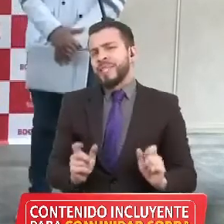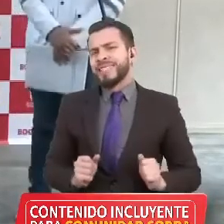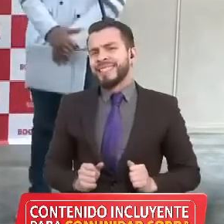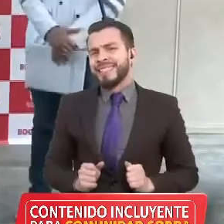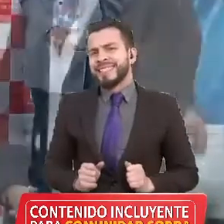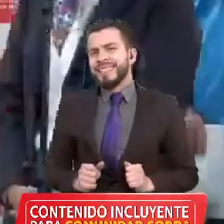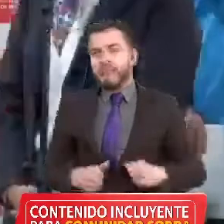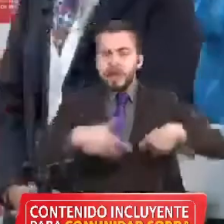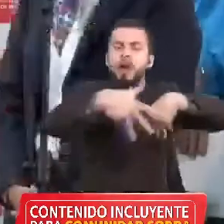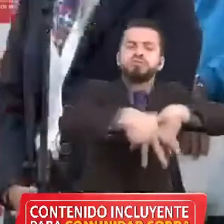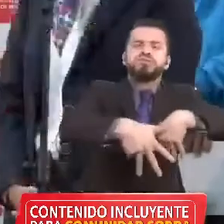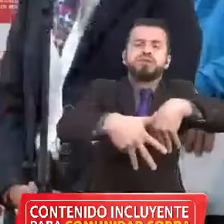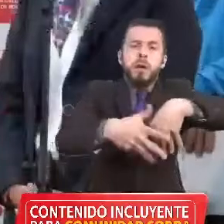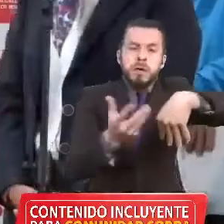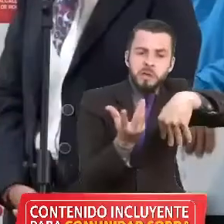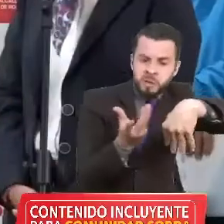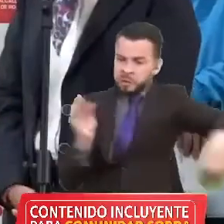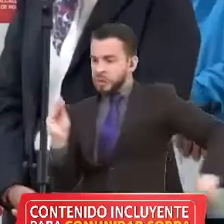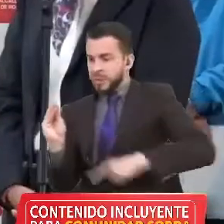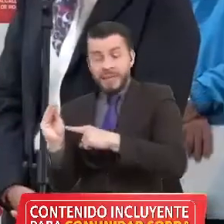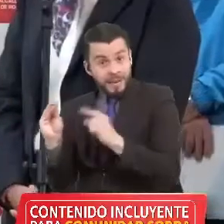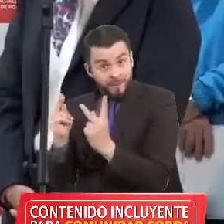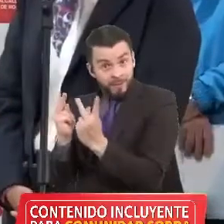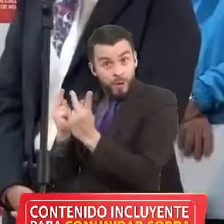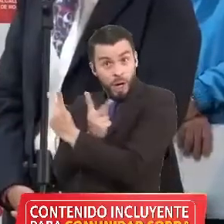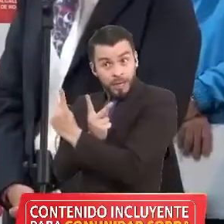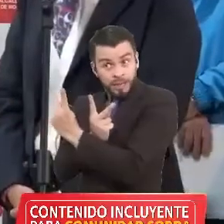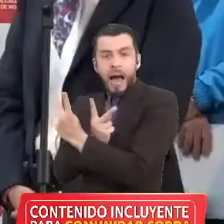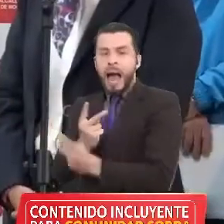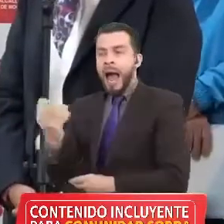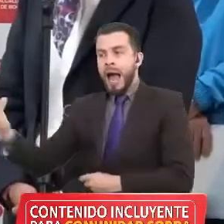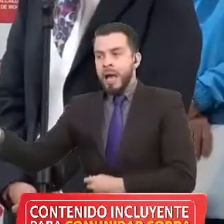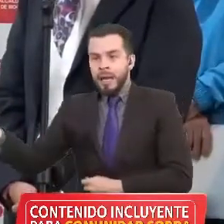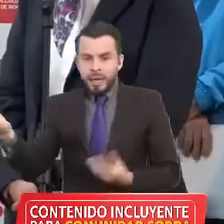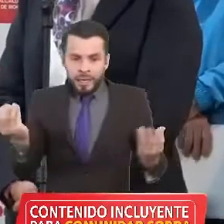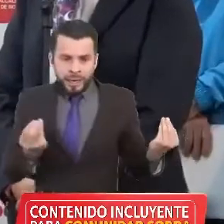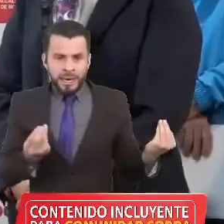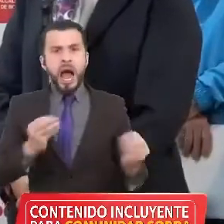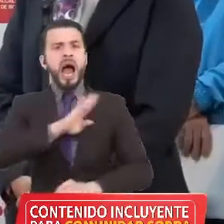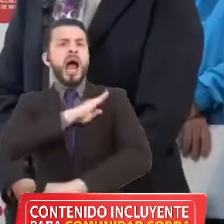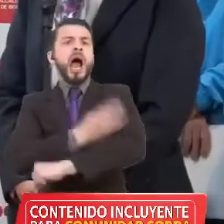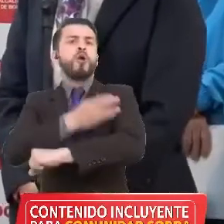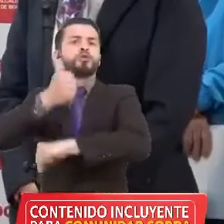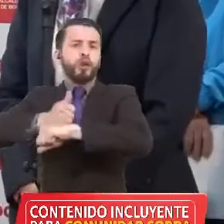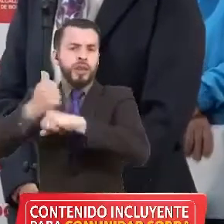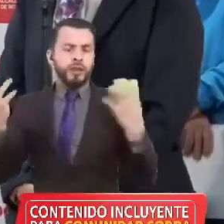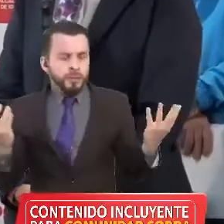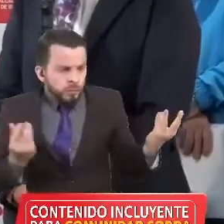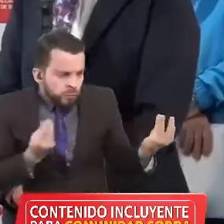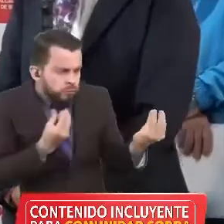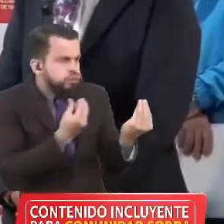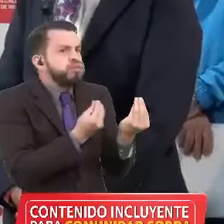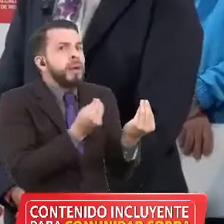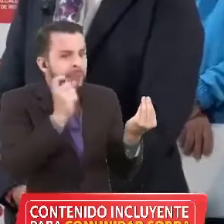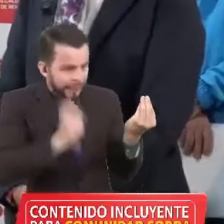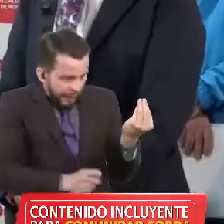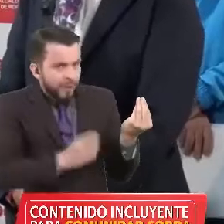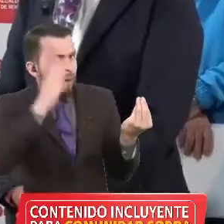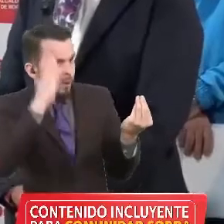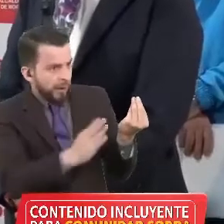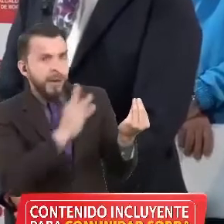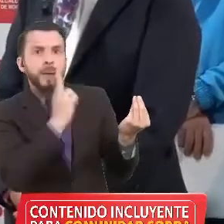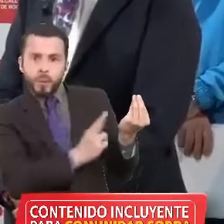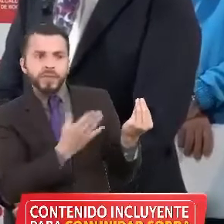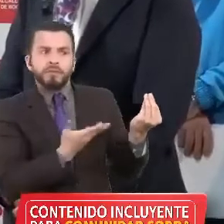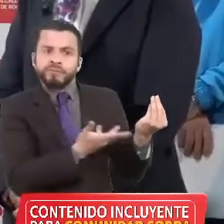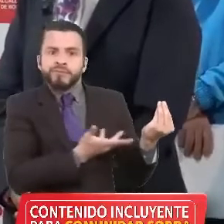específica para evitar que la violencia escale y afecte los derechos de todos los manifestantes pacíficos pero también de los que